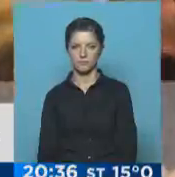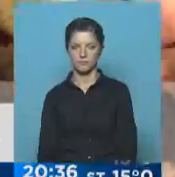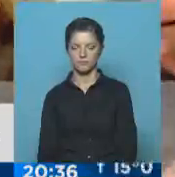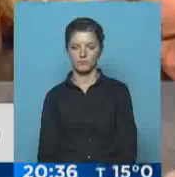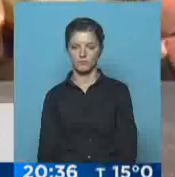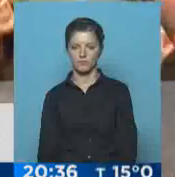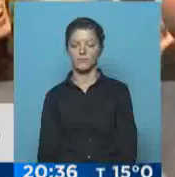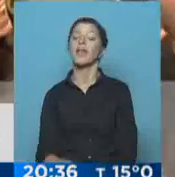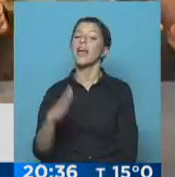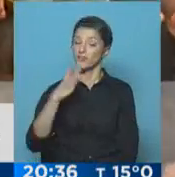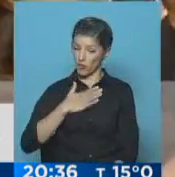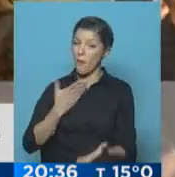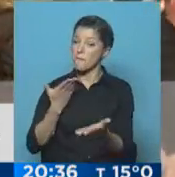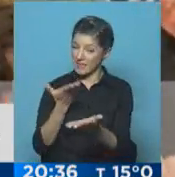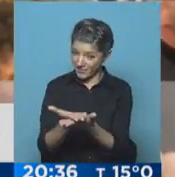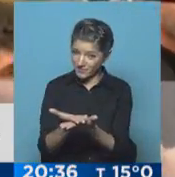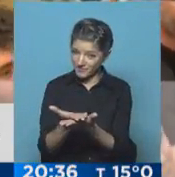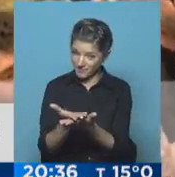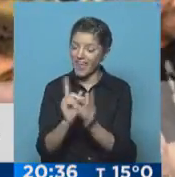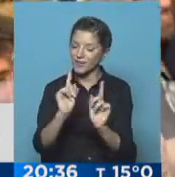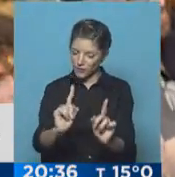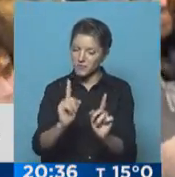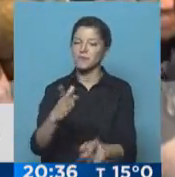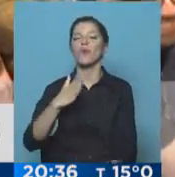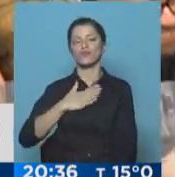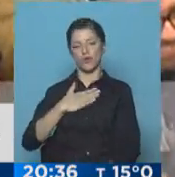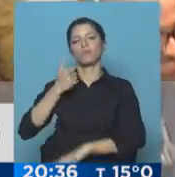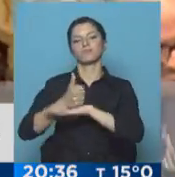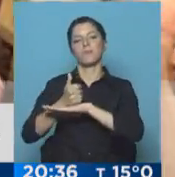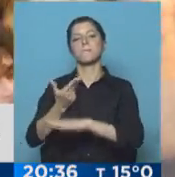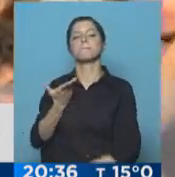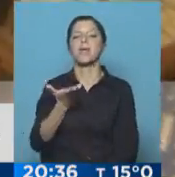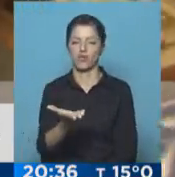Y eso les voy a pedir, y eso les vengo a pedir,